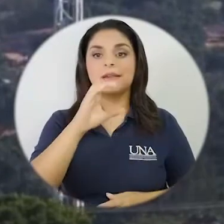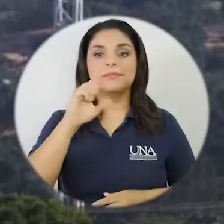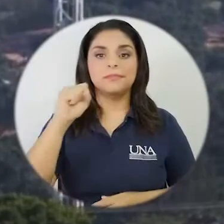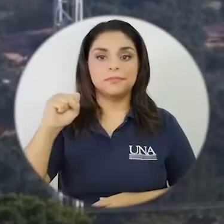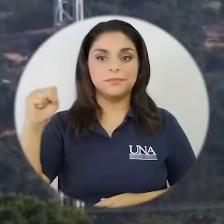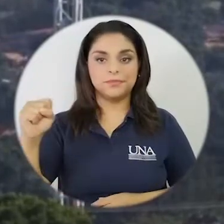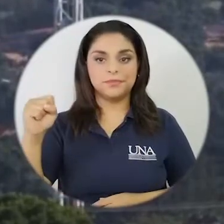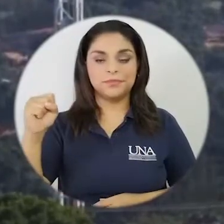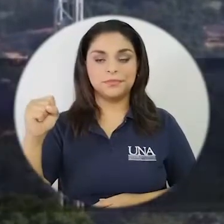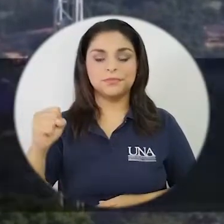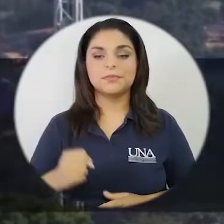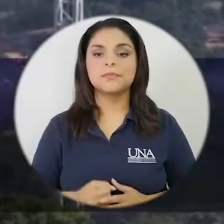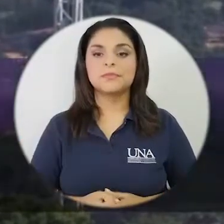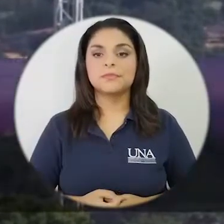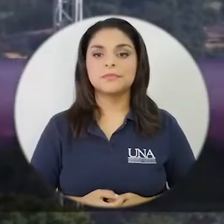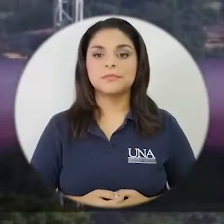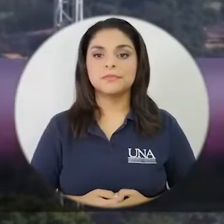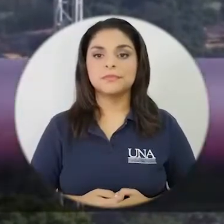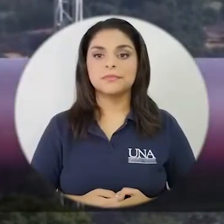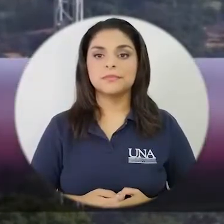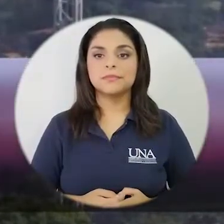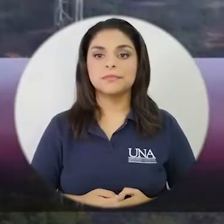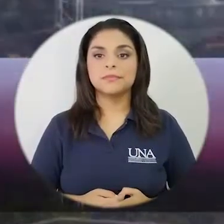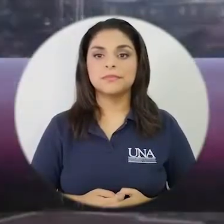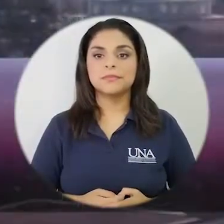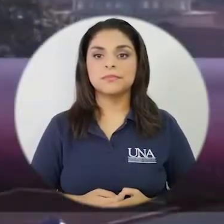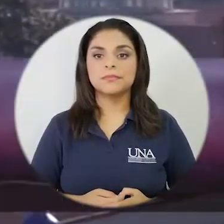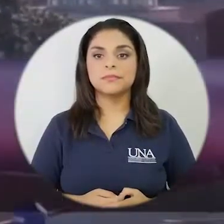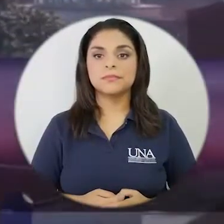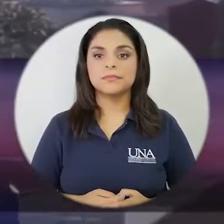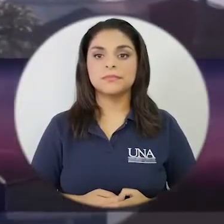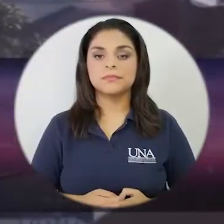Caja Costarricense de Seguro Social,